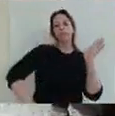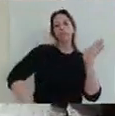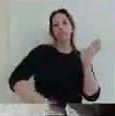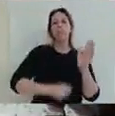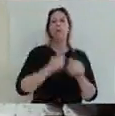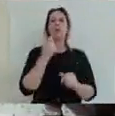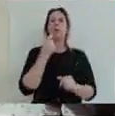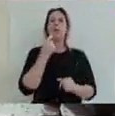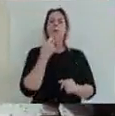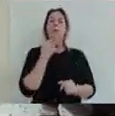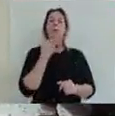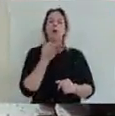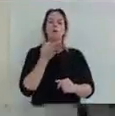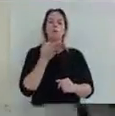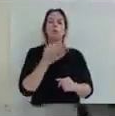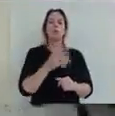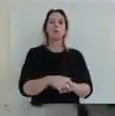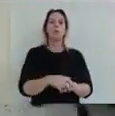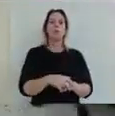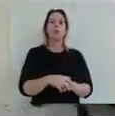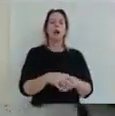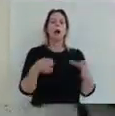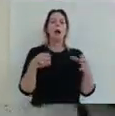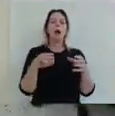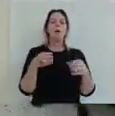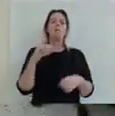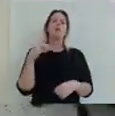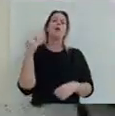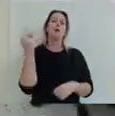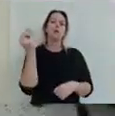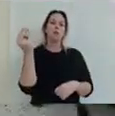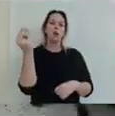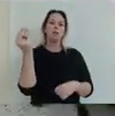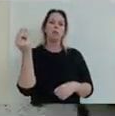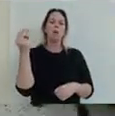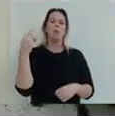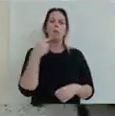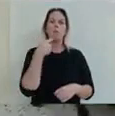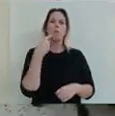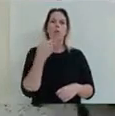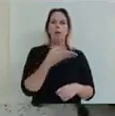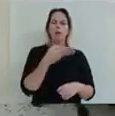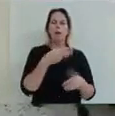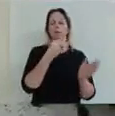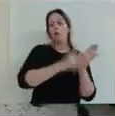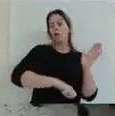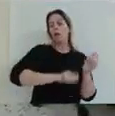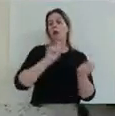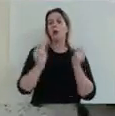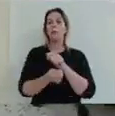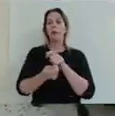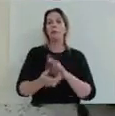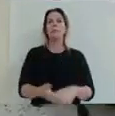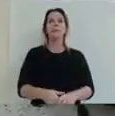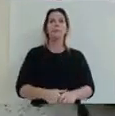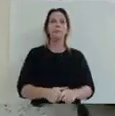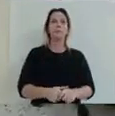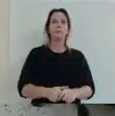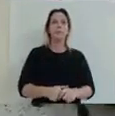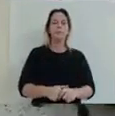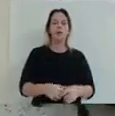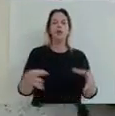del concejal Figueredo, aprobado por unanimidad. Tercero, nota del Grupo de Padres Pedacito de